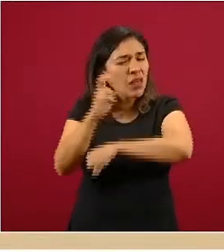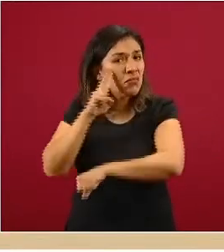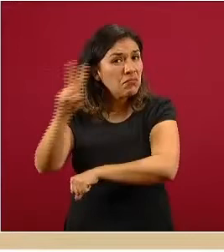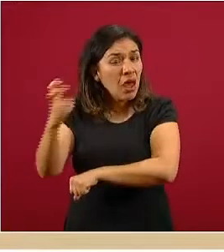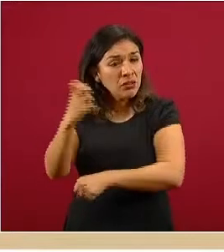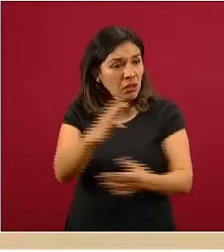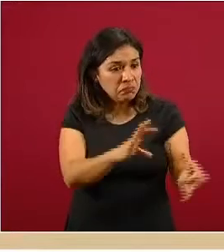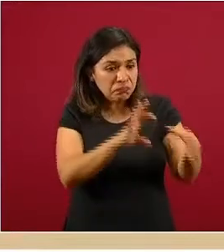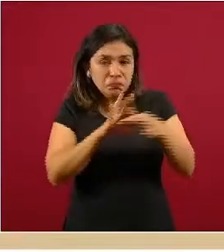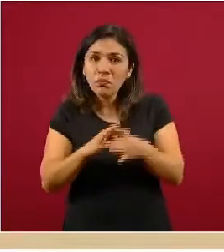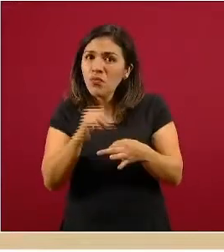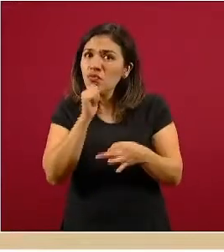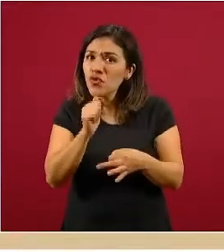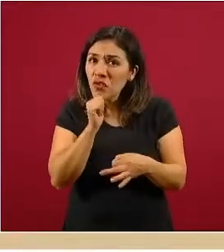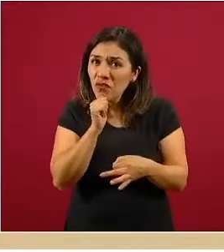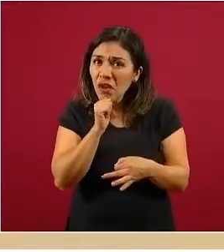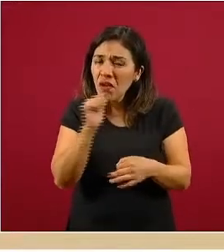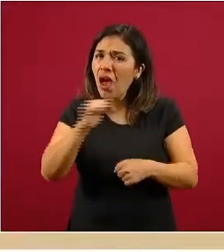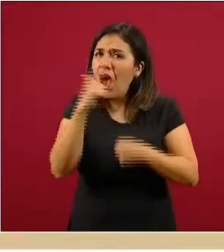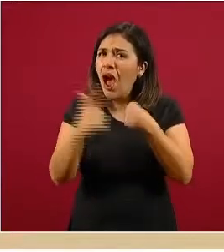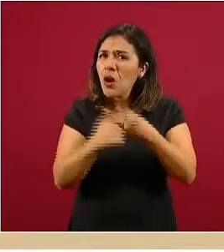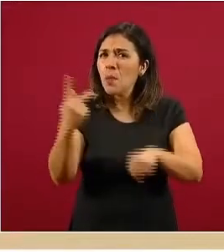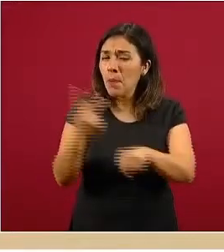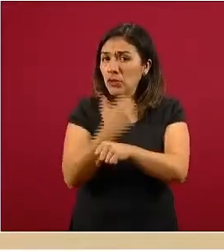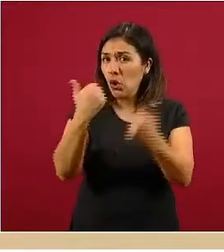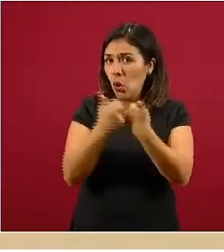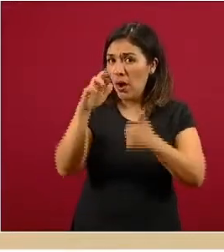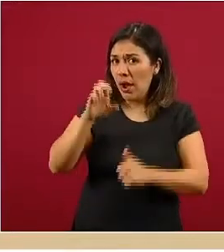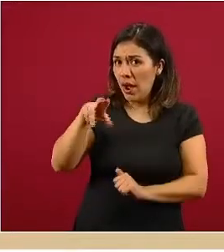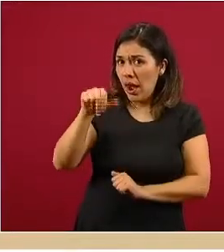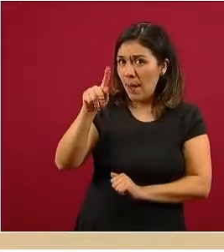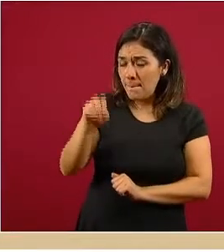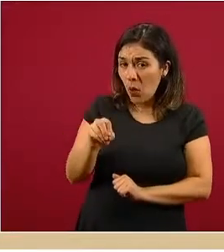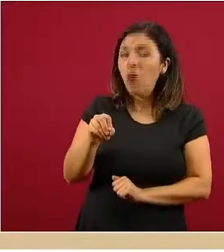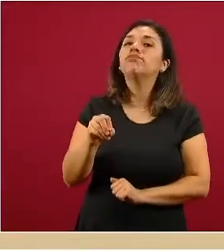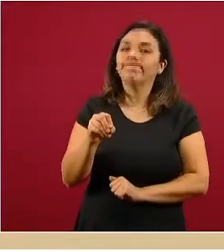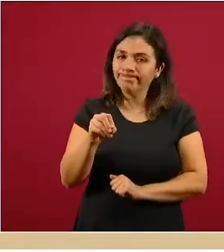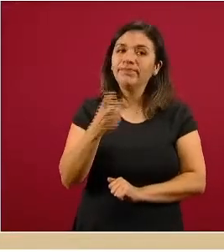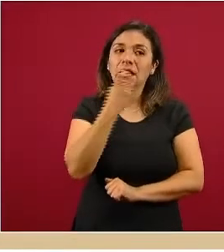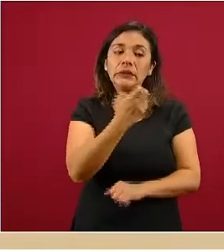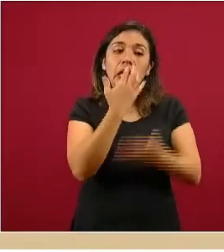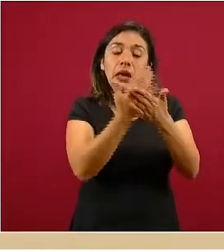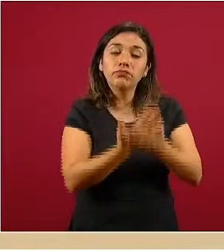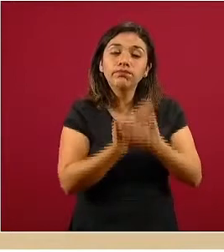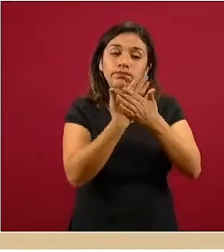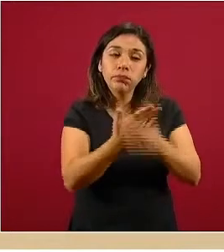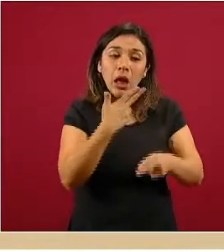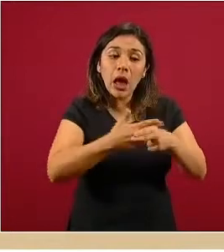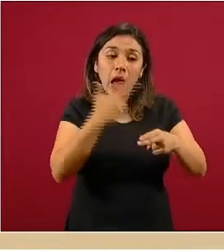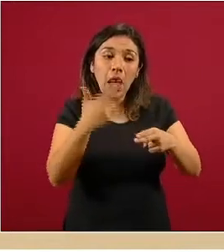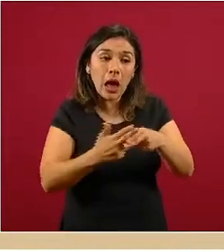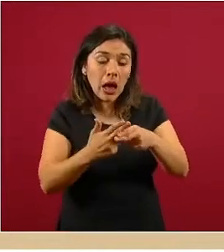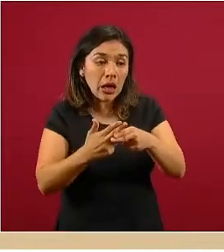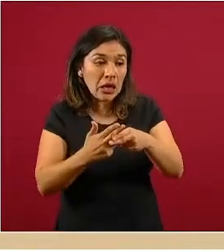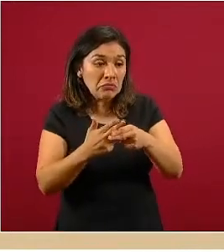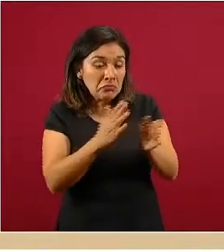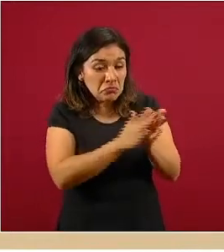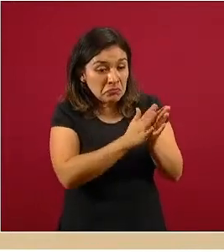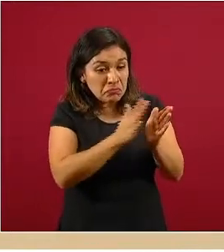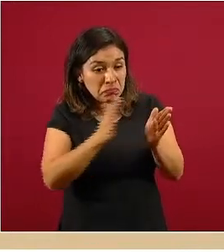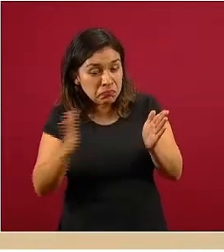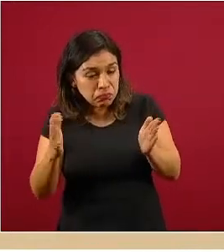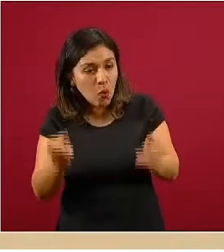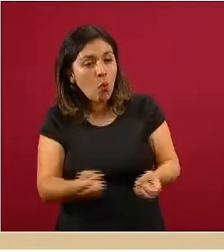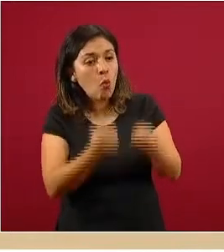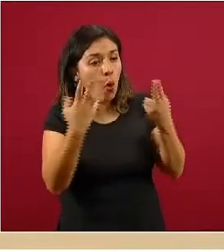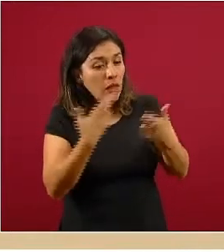actualizando semana con semana para que también todos ustedes tengan los datos más recientes. La